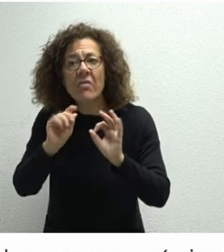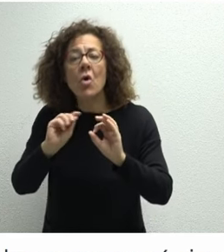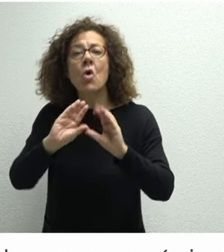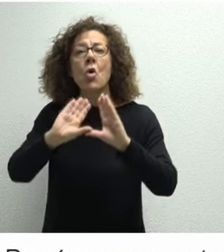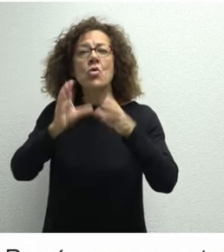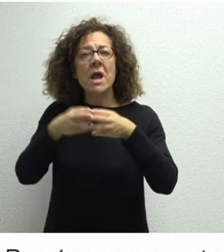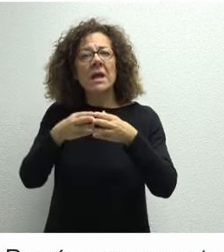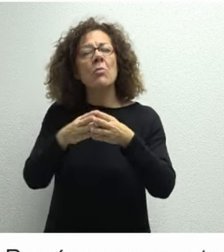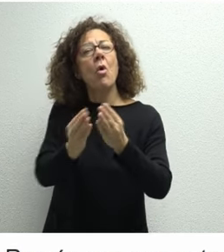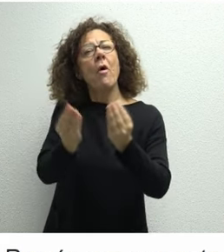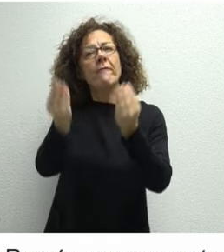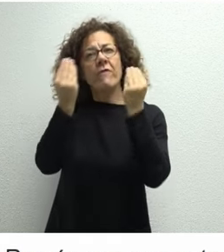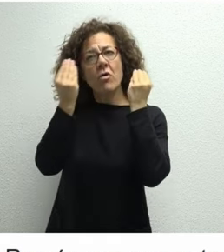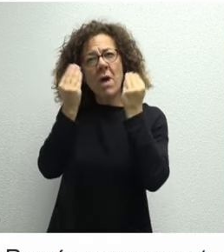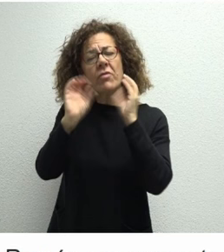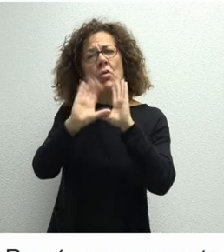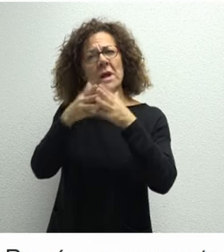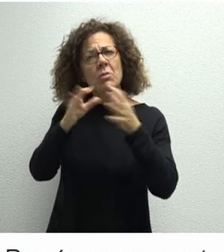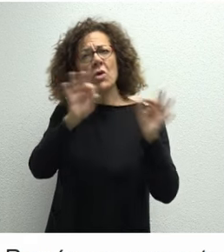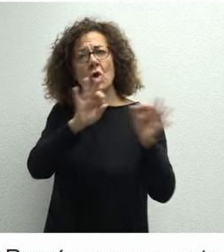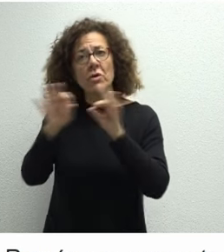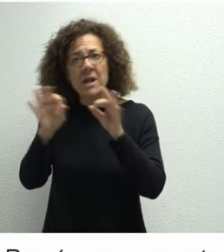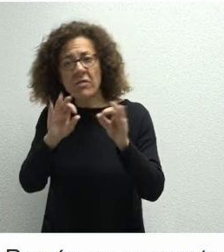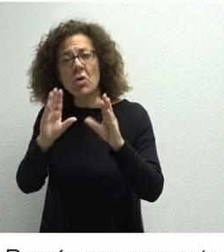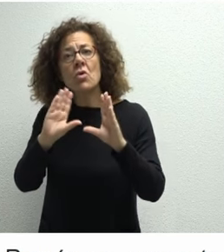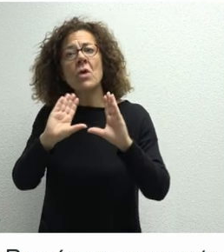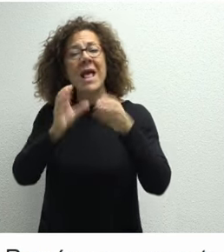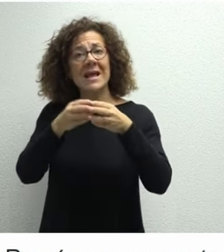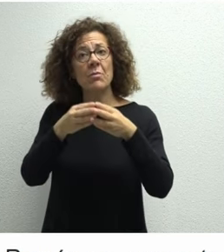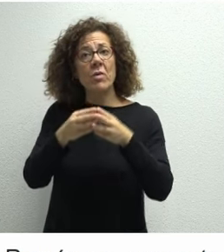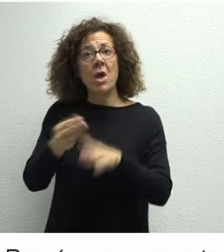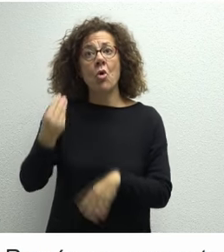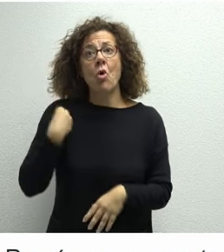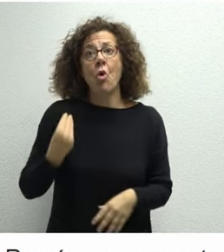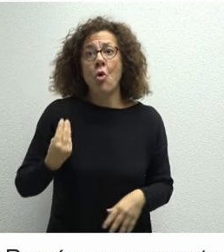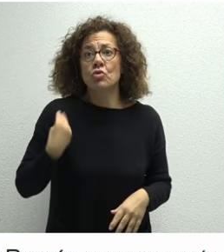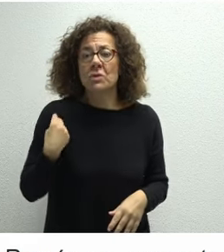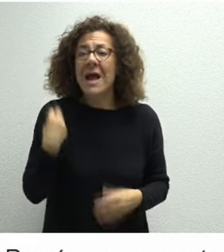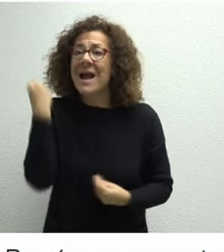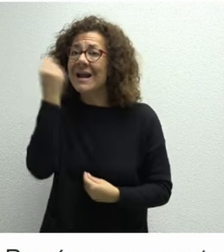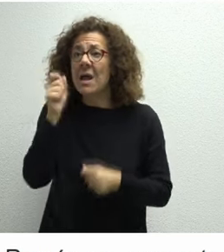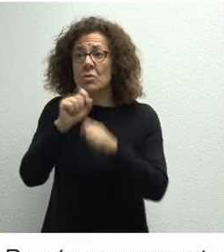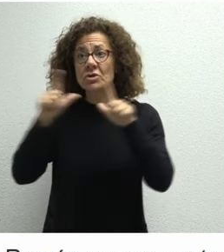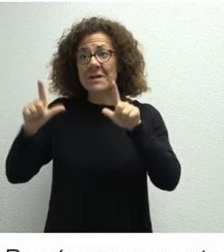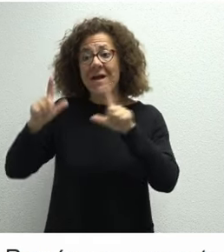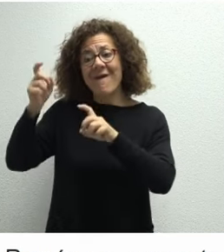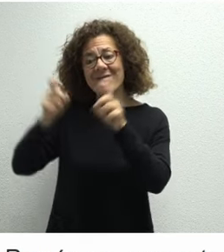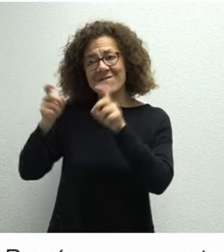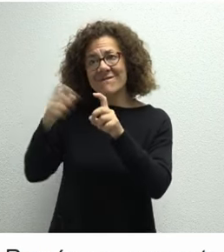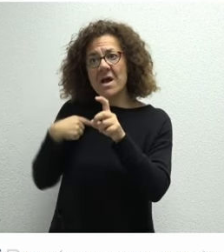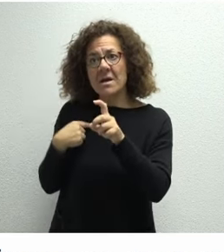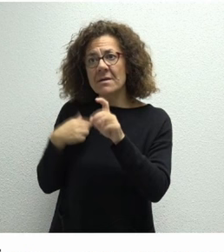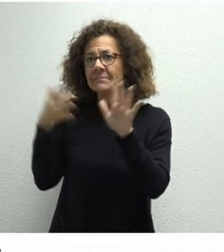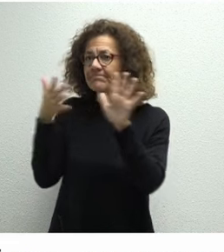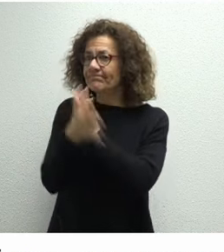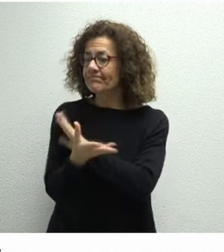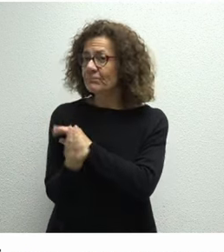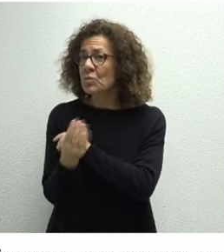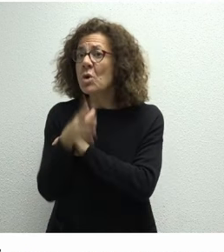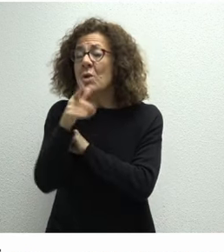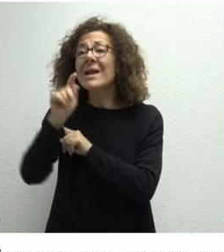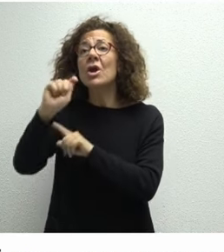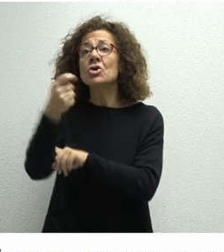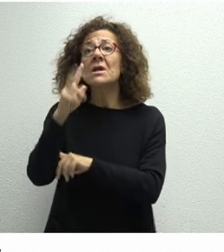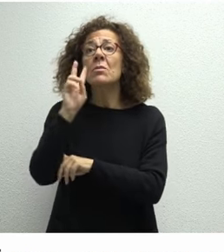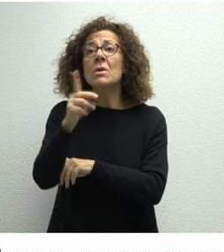equipo formado un equipo de coordinación un equipo de consulta pues creemos que en esta imagen eh dice más que mil palabras porque que ahí conseguimos ver